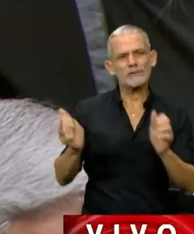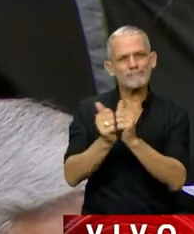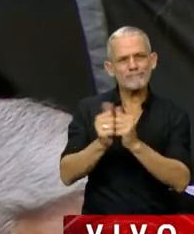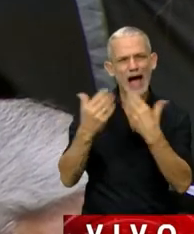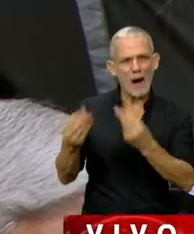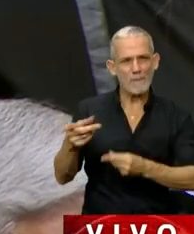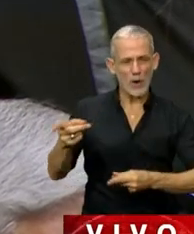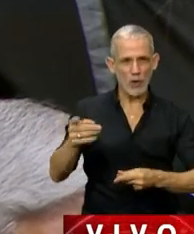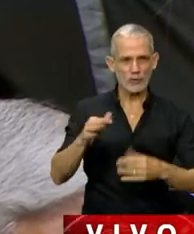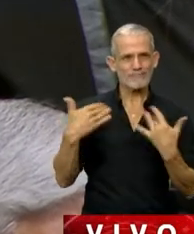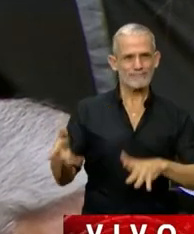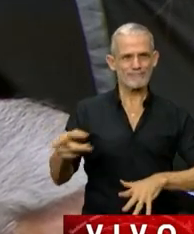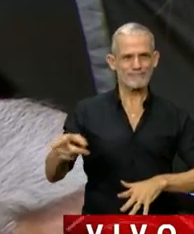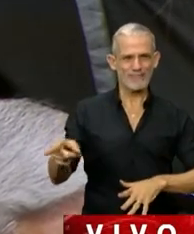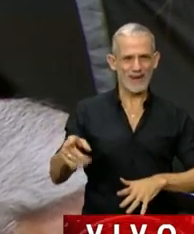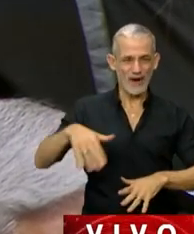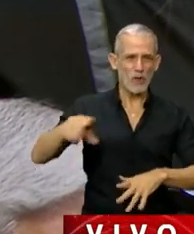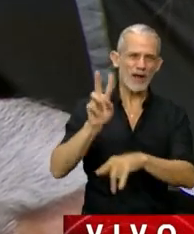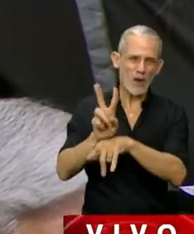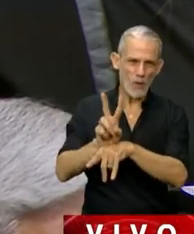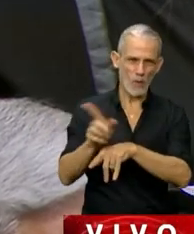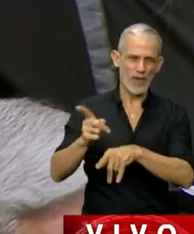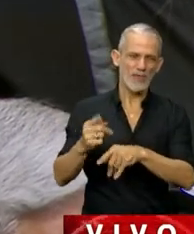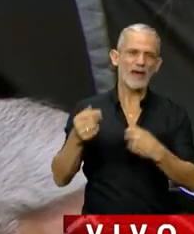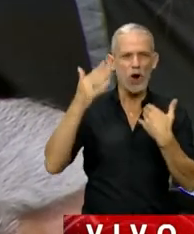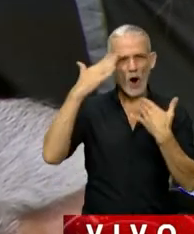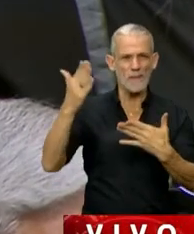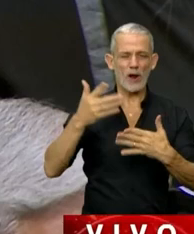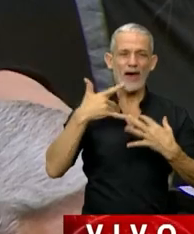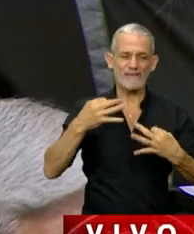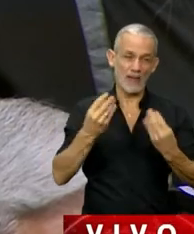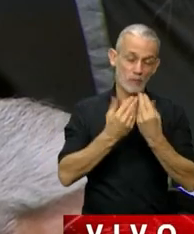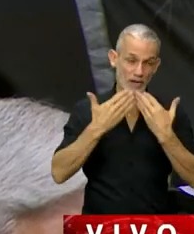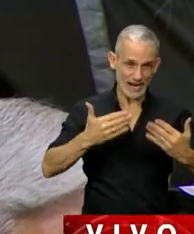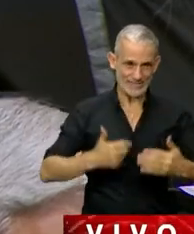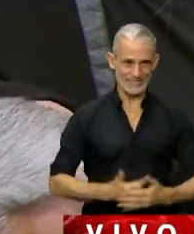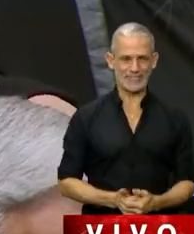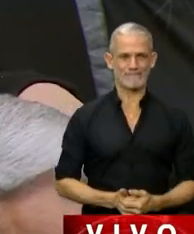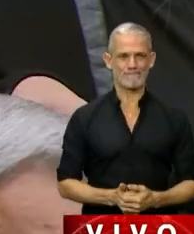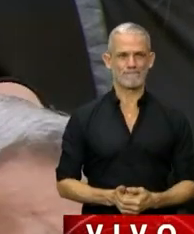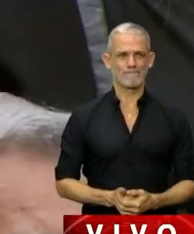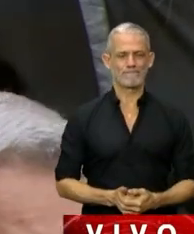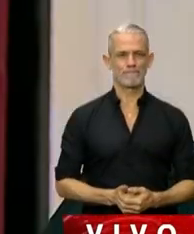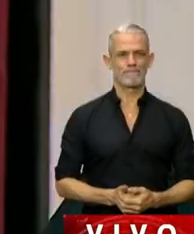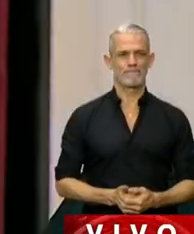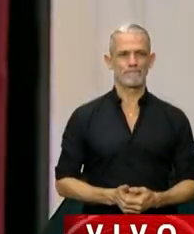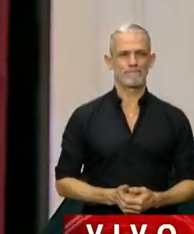acompaña, que está del lado de ellos, que los protege y los homenajea de verdad. Muchas gracias, señor presidente.